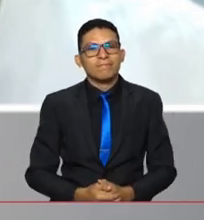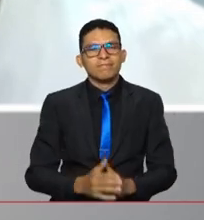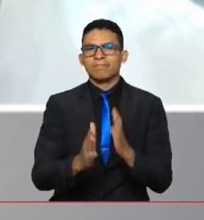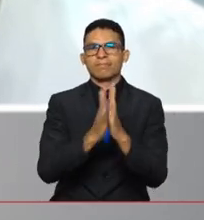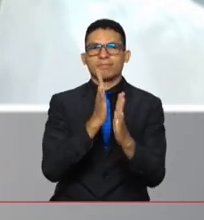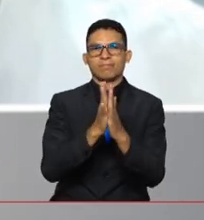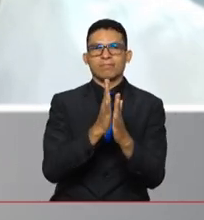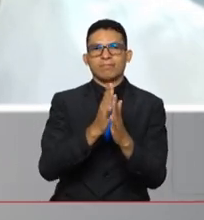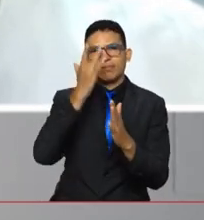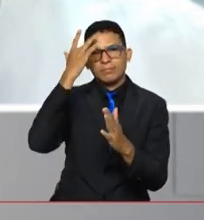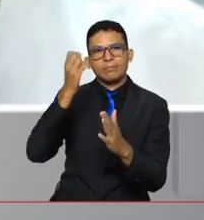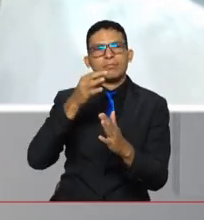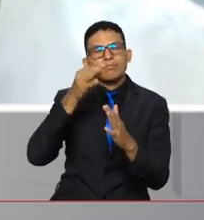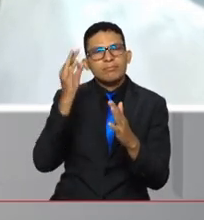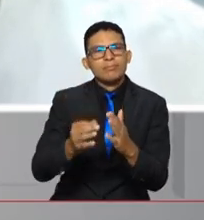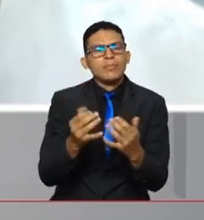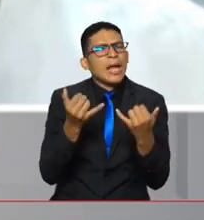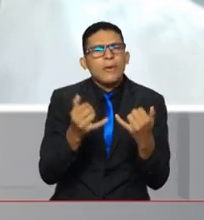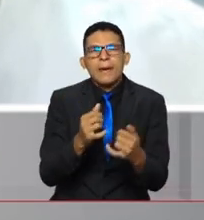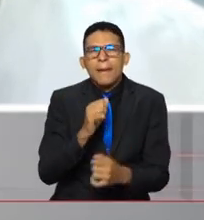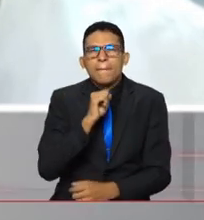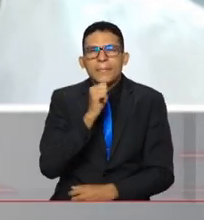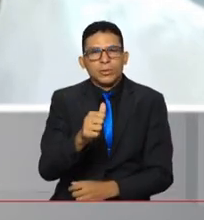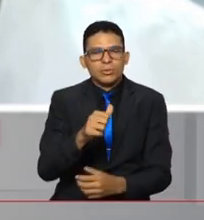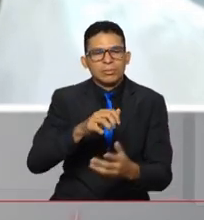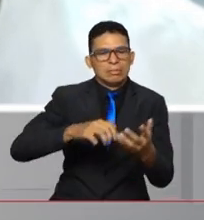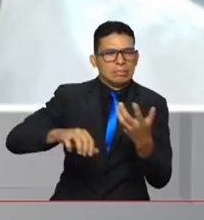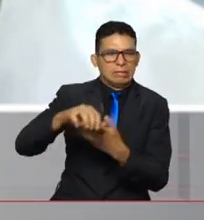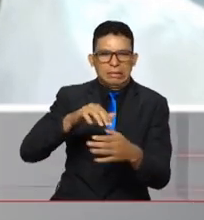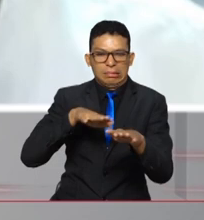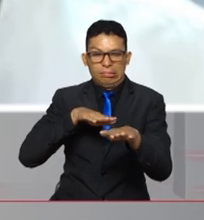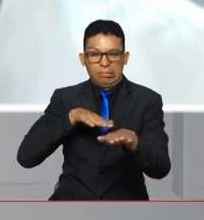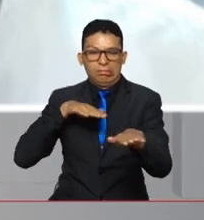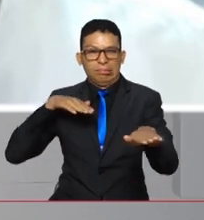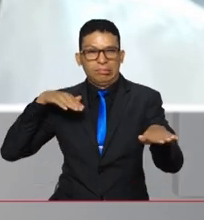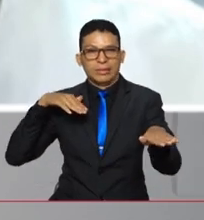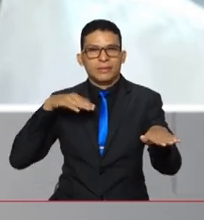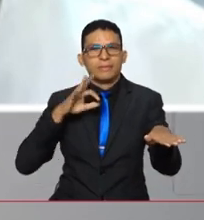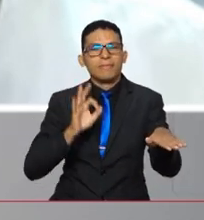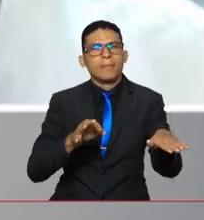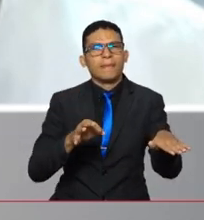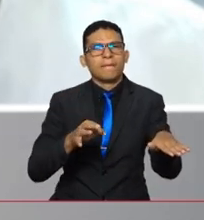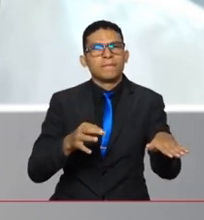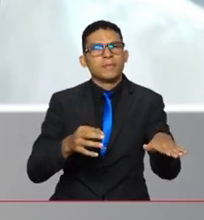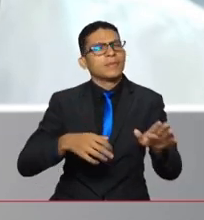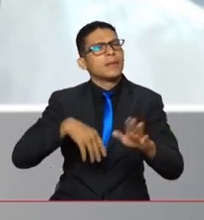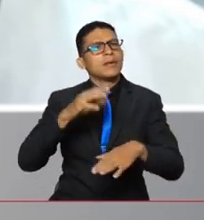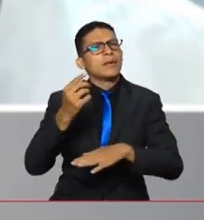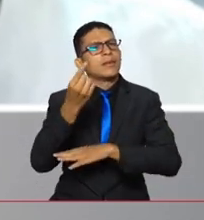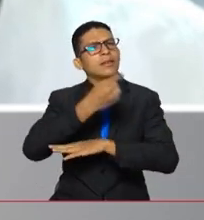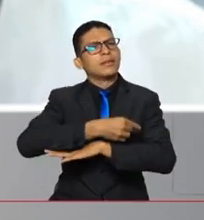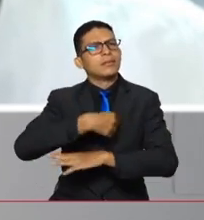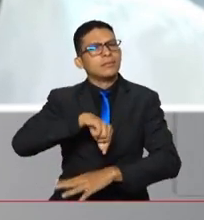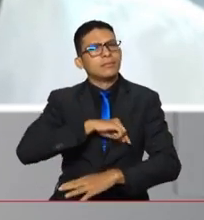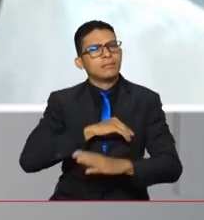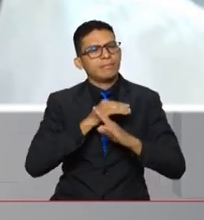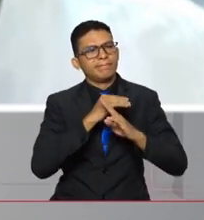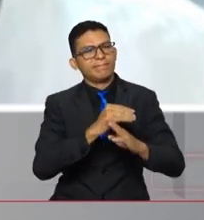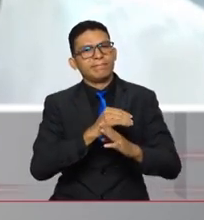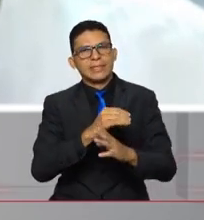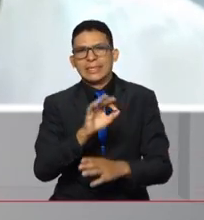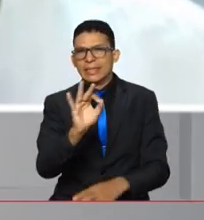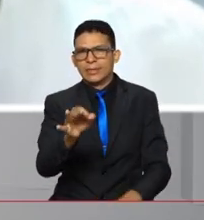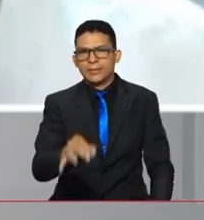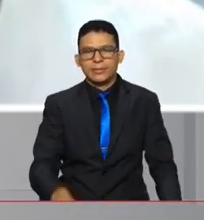Cuéntenos, por favor, ¿cuál es el punto en este momento más congestionado en la ciudad? Y bueno, ¿qué vía mejor debemos evitar sí o